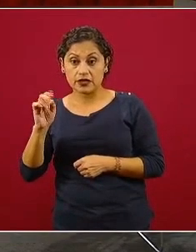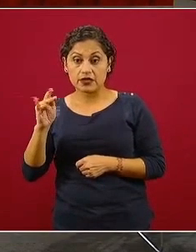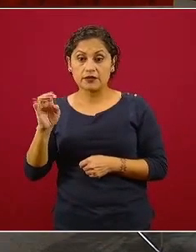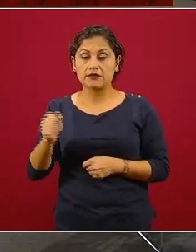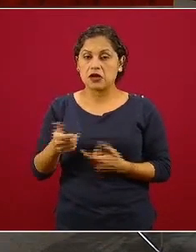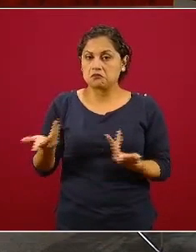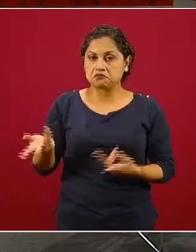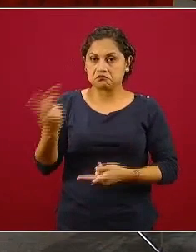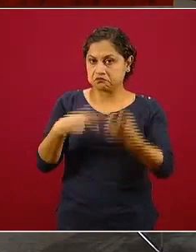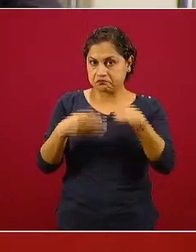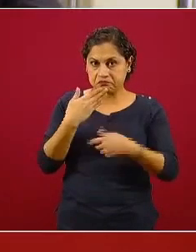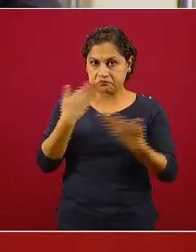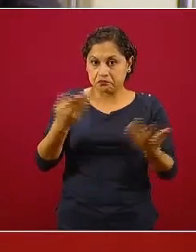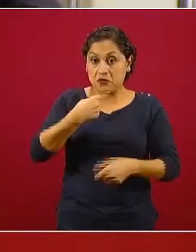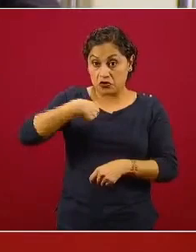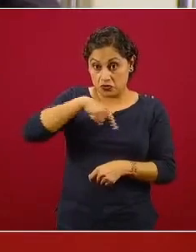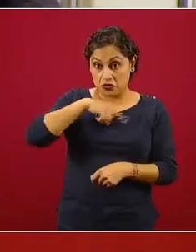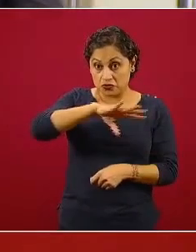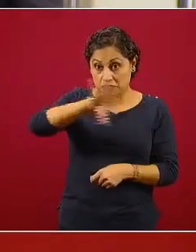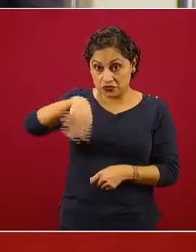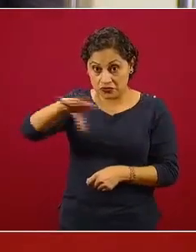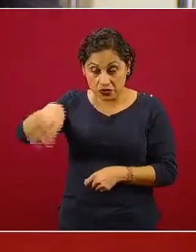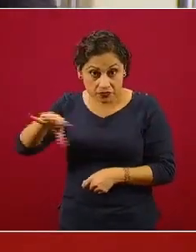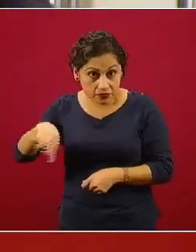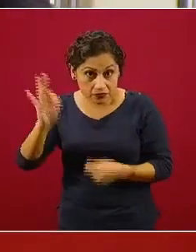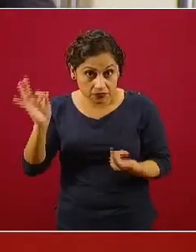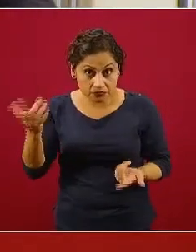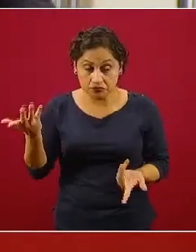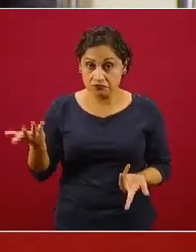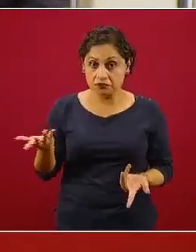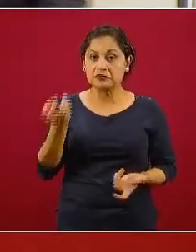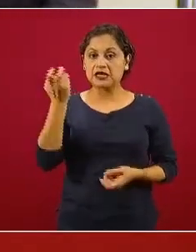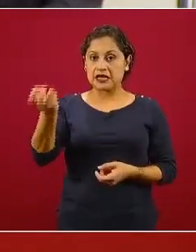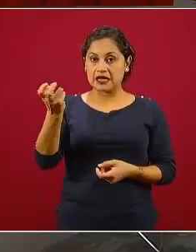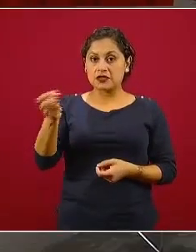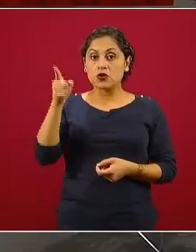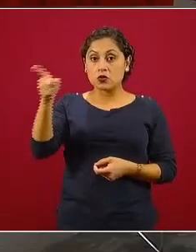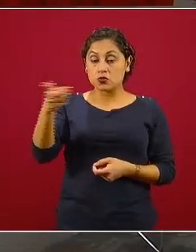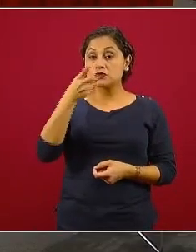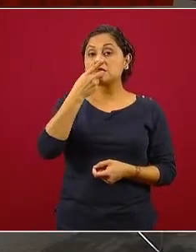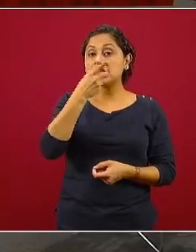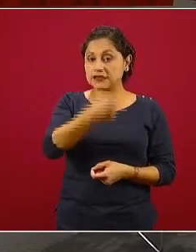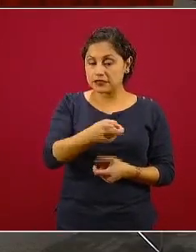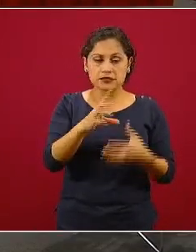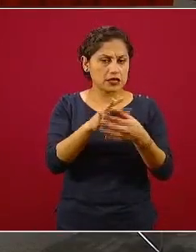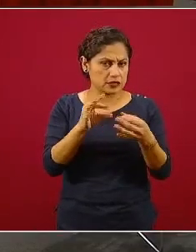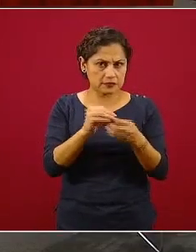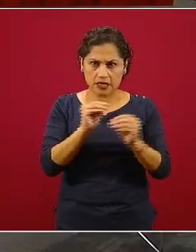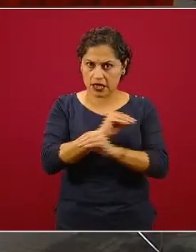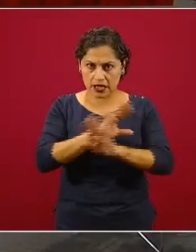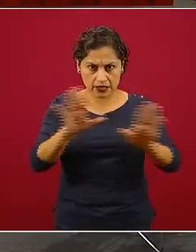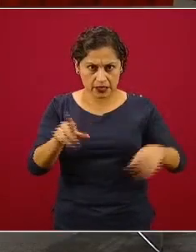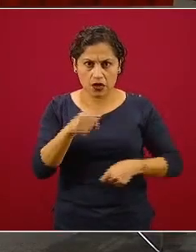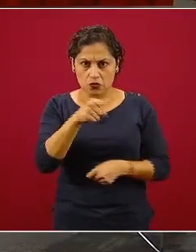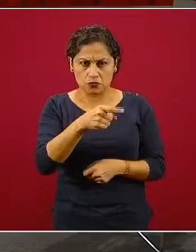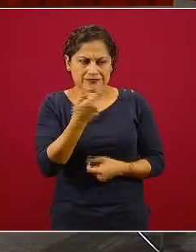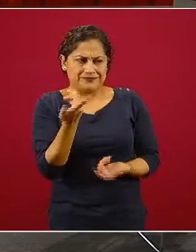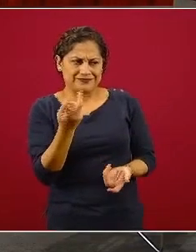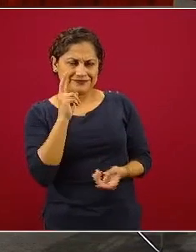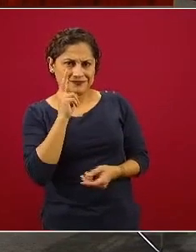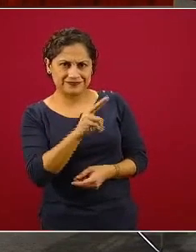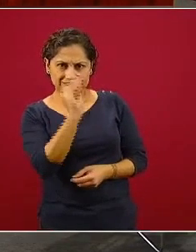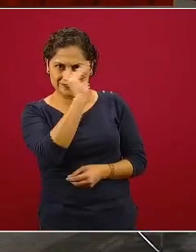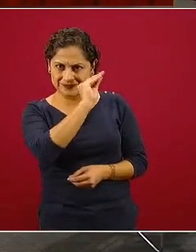y bienvenidos, los estamos buscando. Aquí estamos. Eso, por supuesto, lo que usted explica, y es claro que es persona experta en la